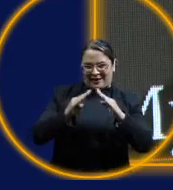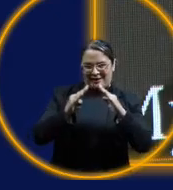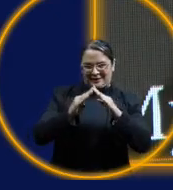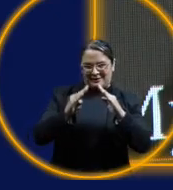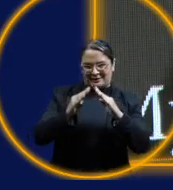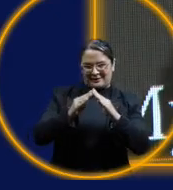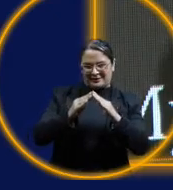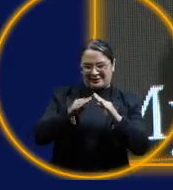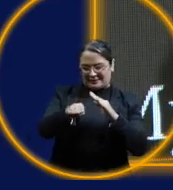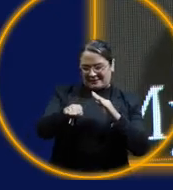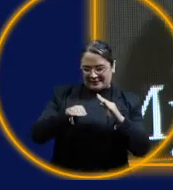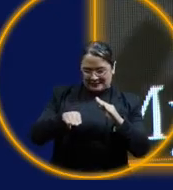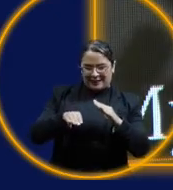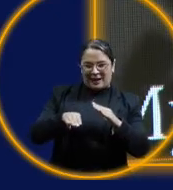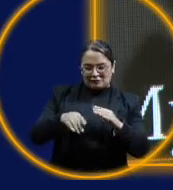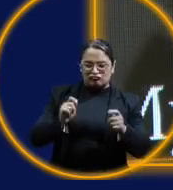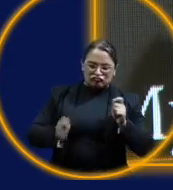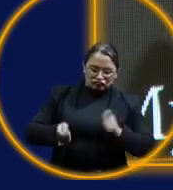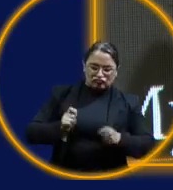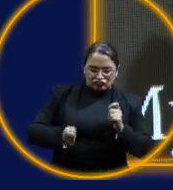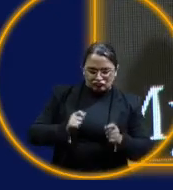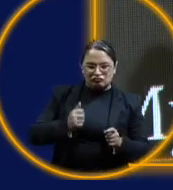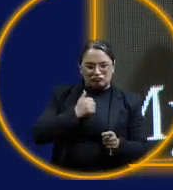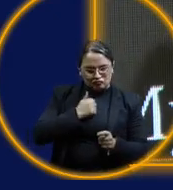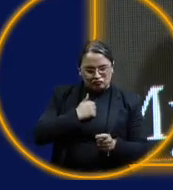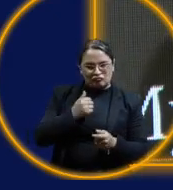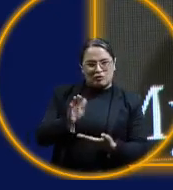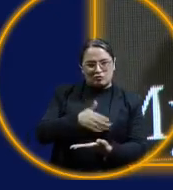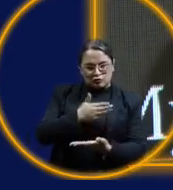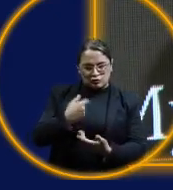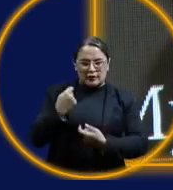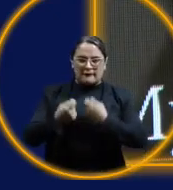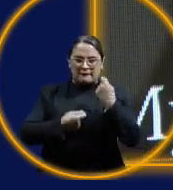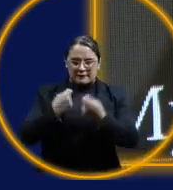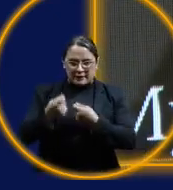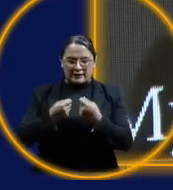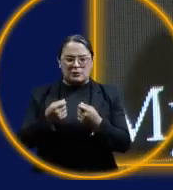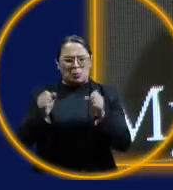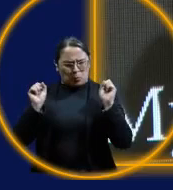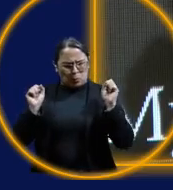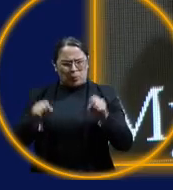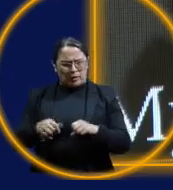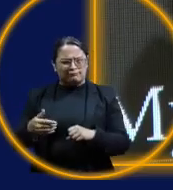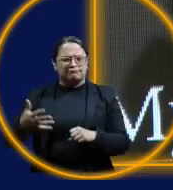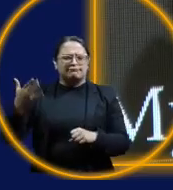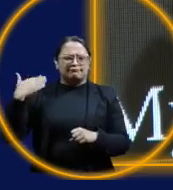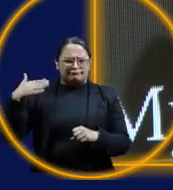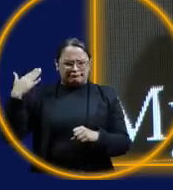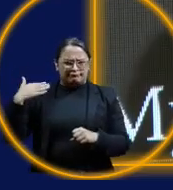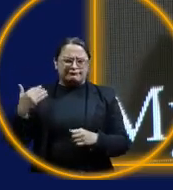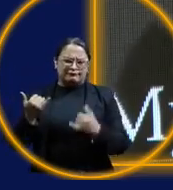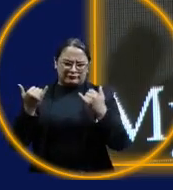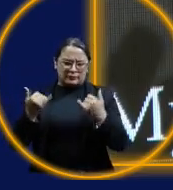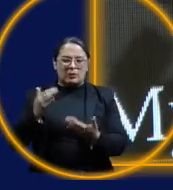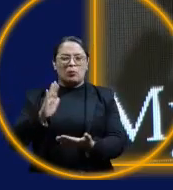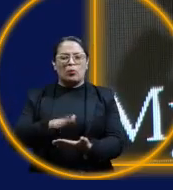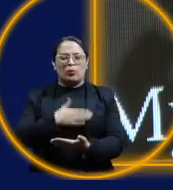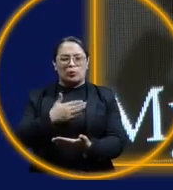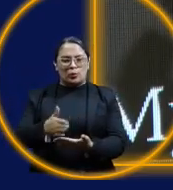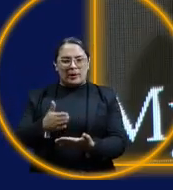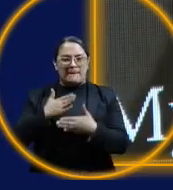tiene realmente más acceso para para crear su propia música y para poder venderla y sacarla di y en la época era como música de